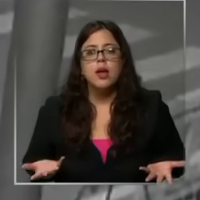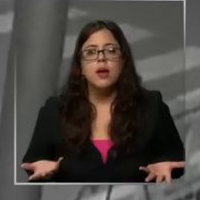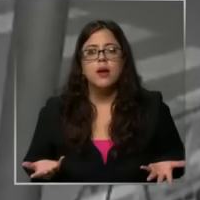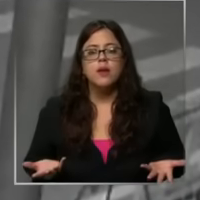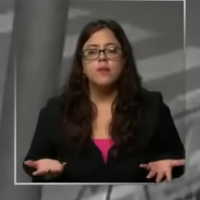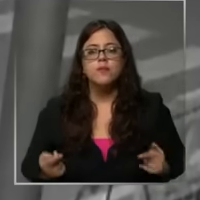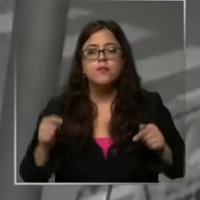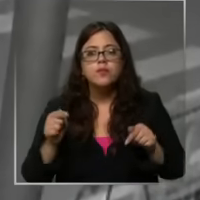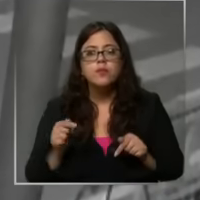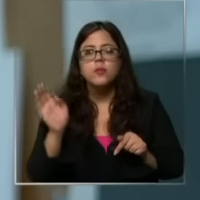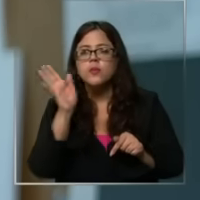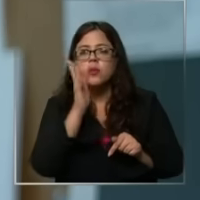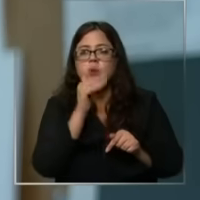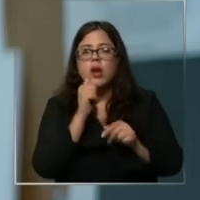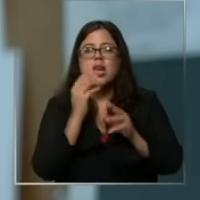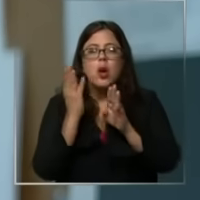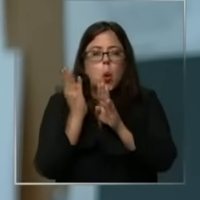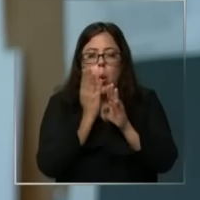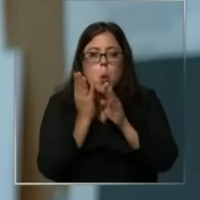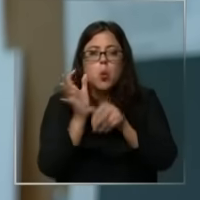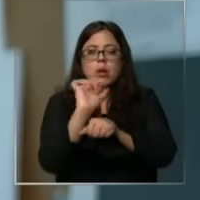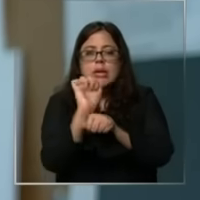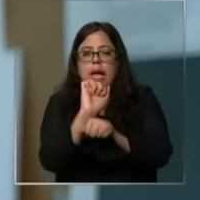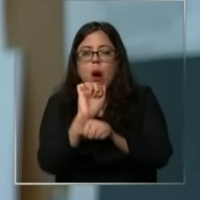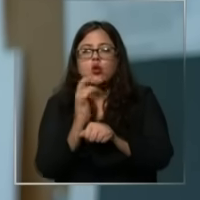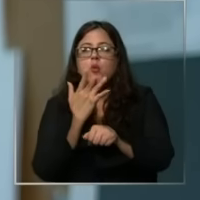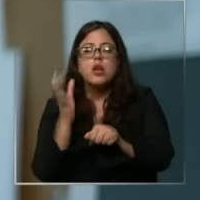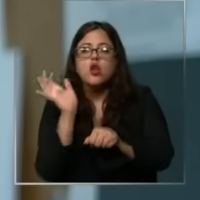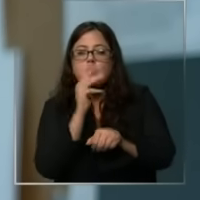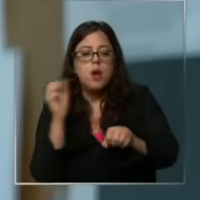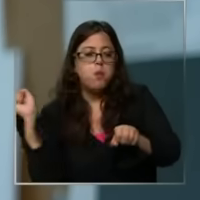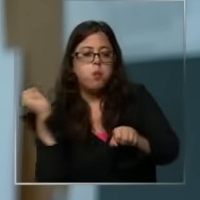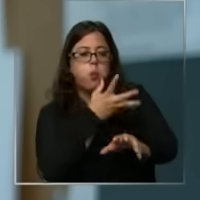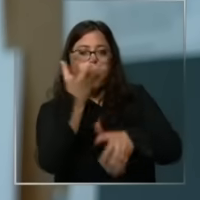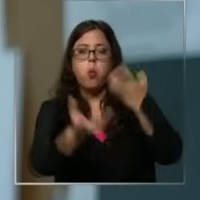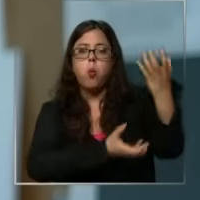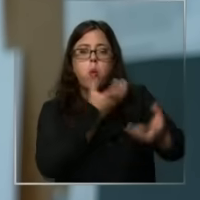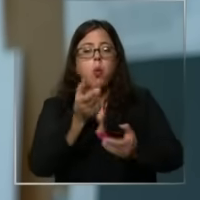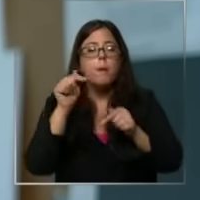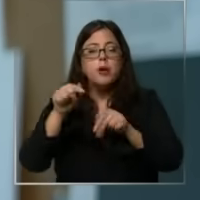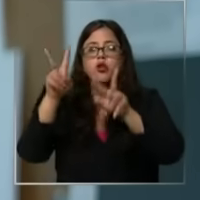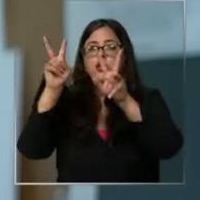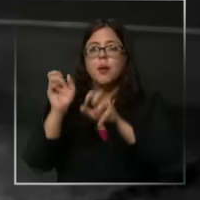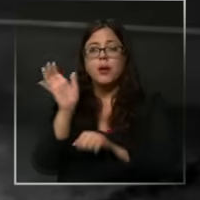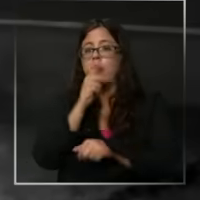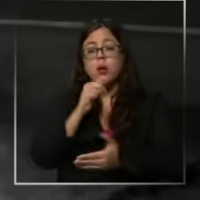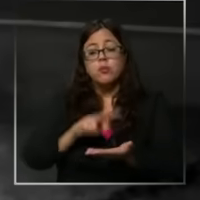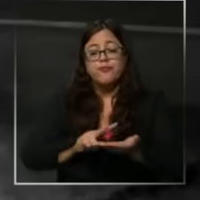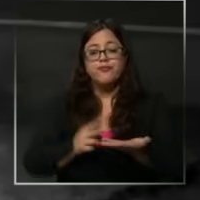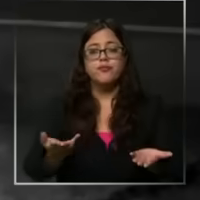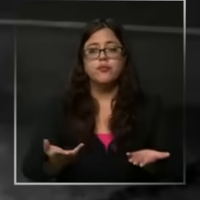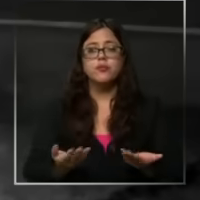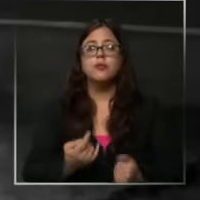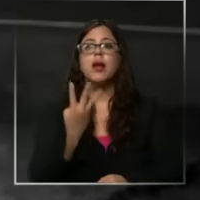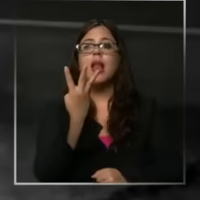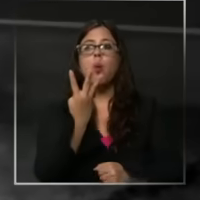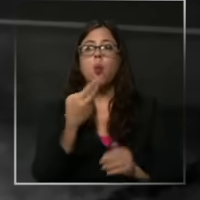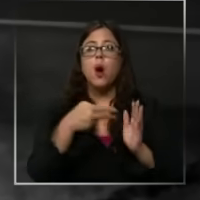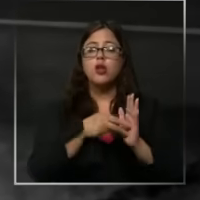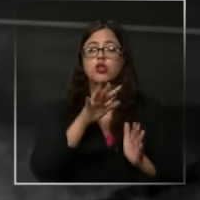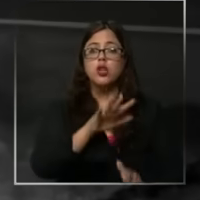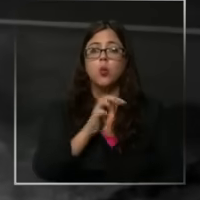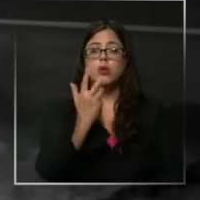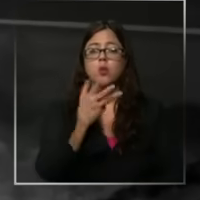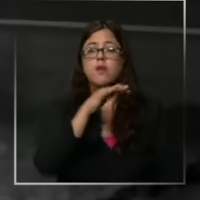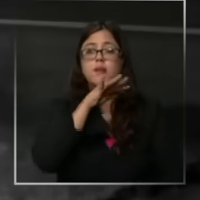no ocultó el vehículo o por qué no quemó el vehículo? Pero eso son hipótesis que no se dieron en la realidad. A las